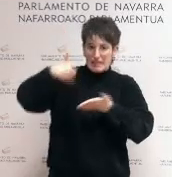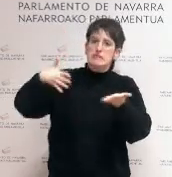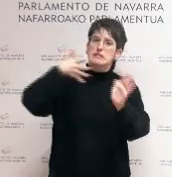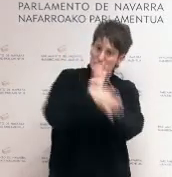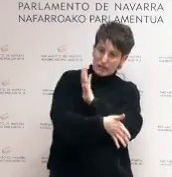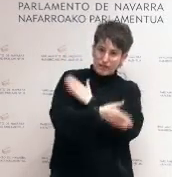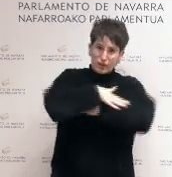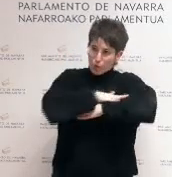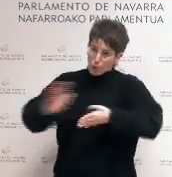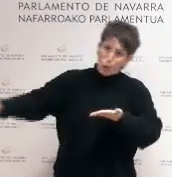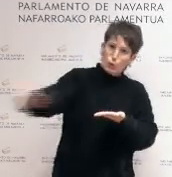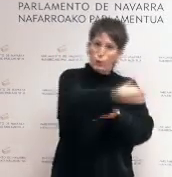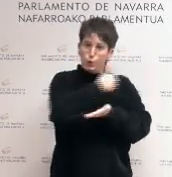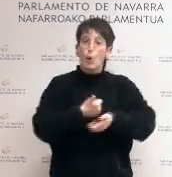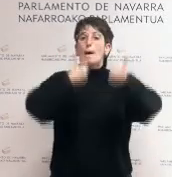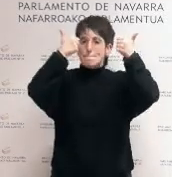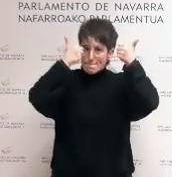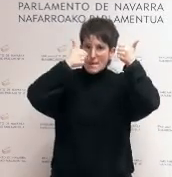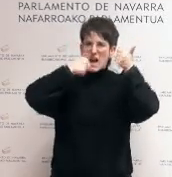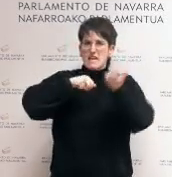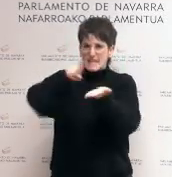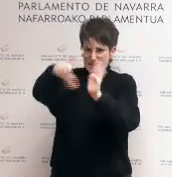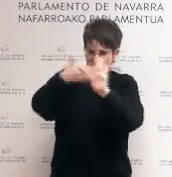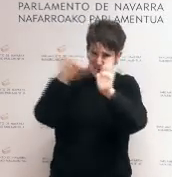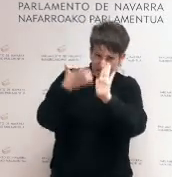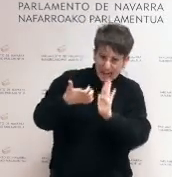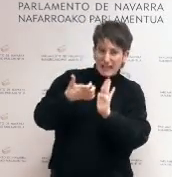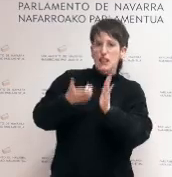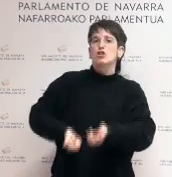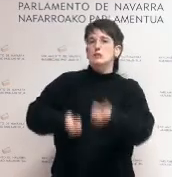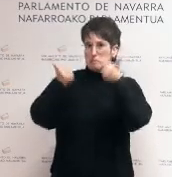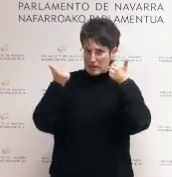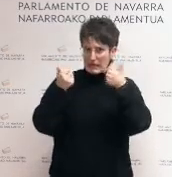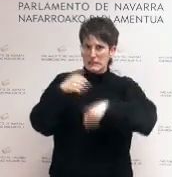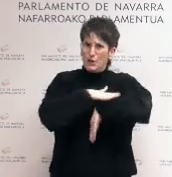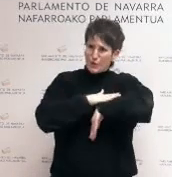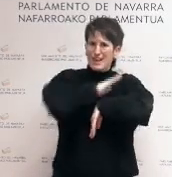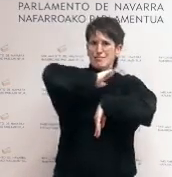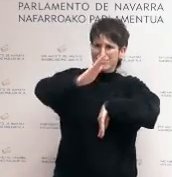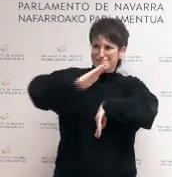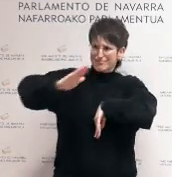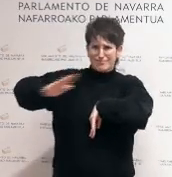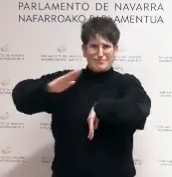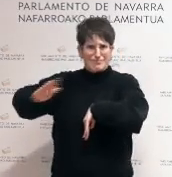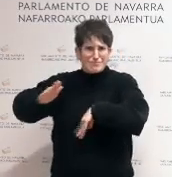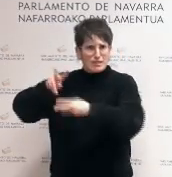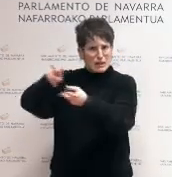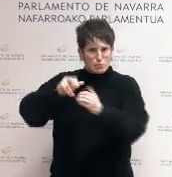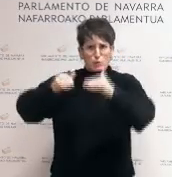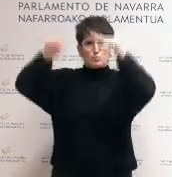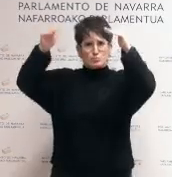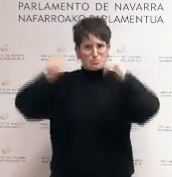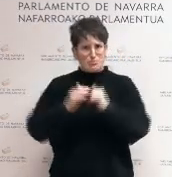también las retenciones y se castiga también desde el Gobierno con más impuestos y menos poder adquisitivo a